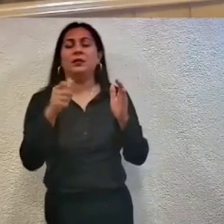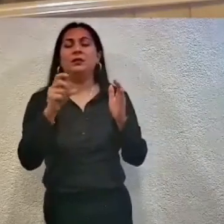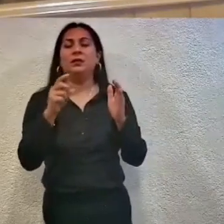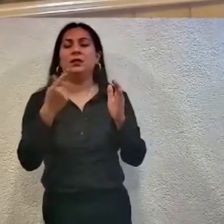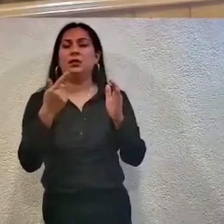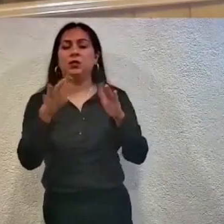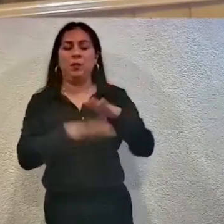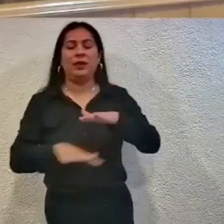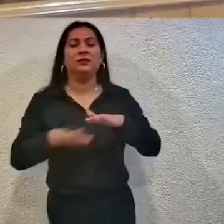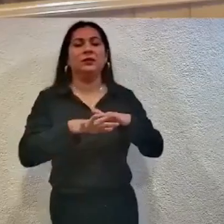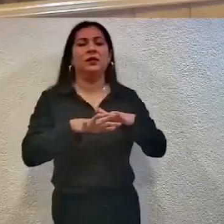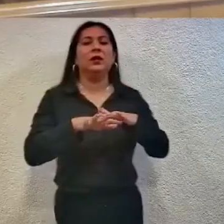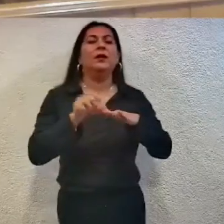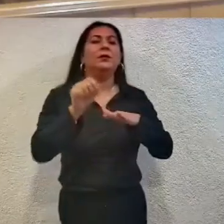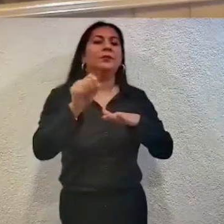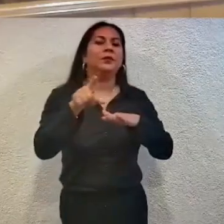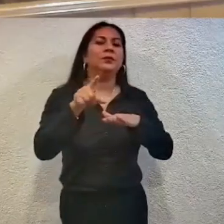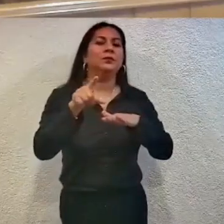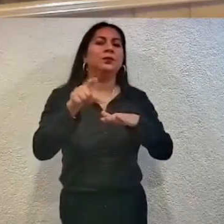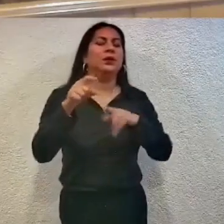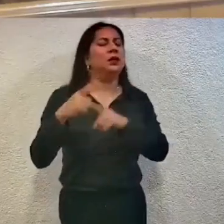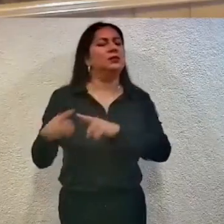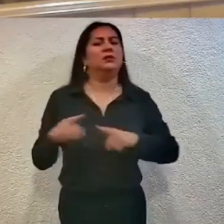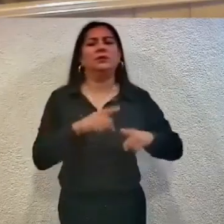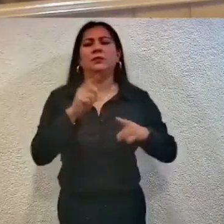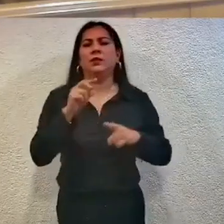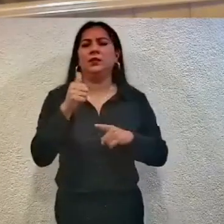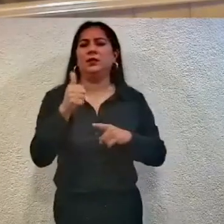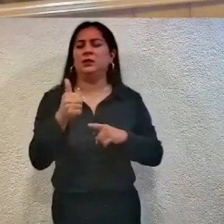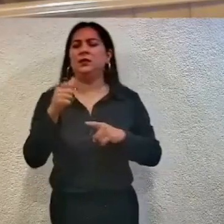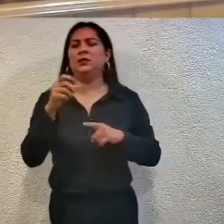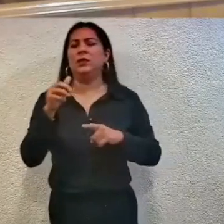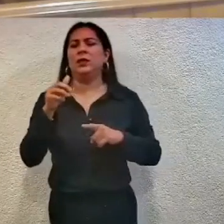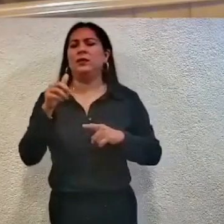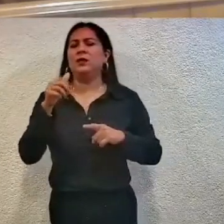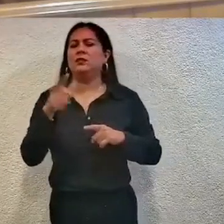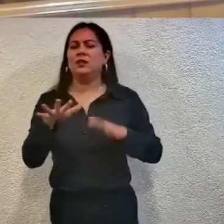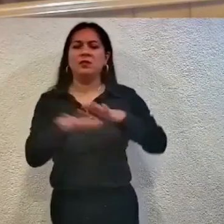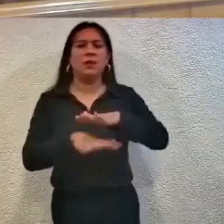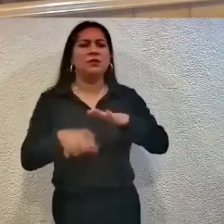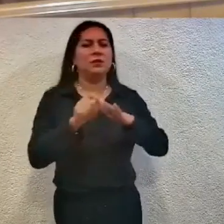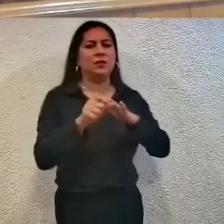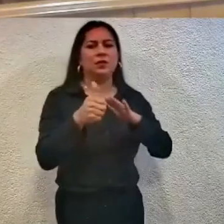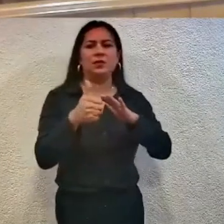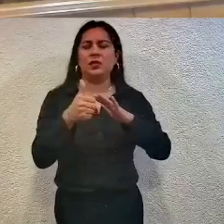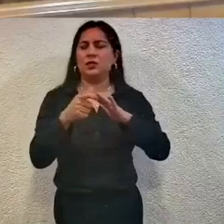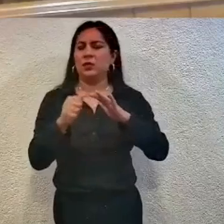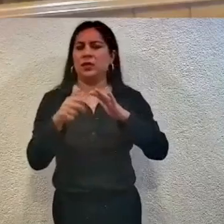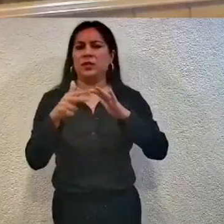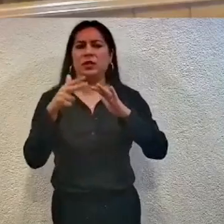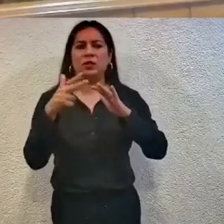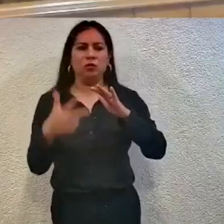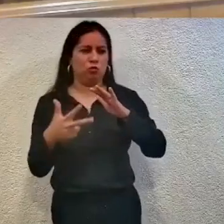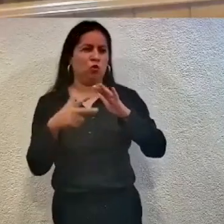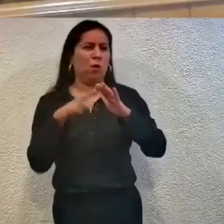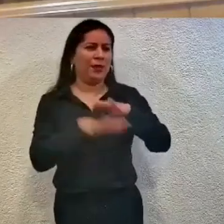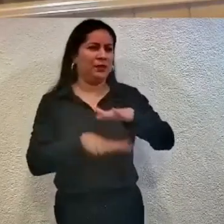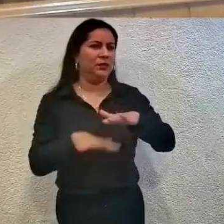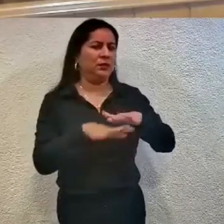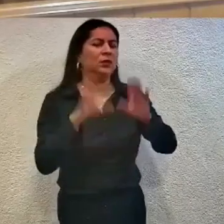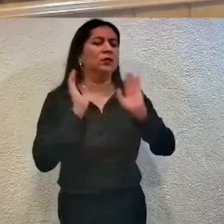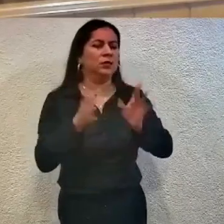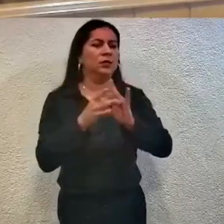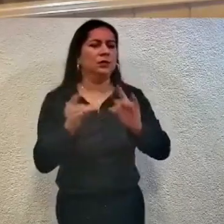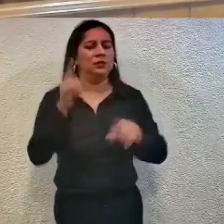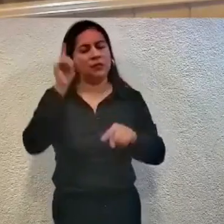las casillas 2631 básica y referente a las diversas 2646 básica y 2648